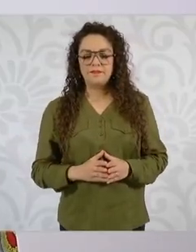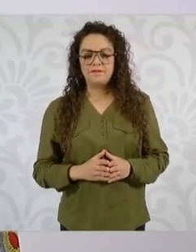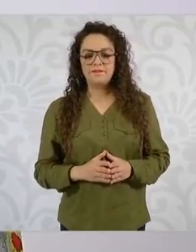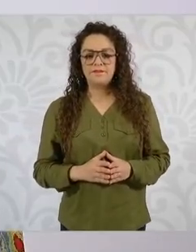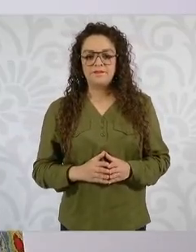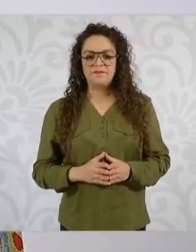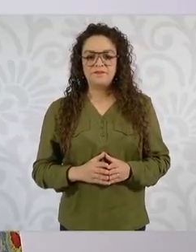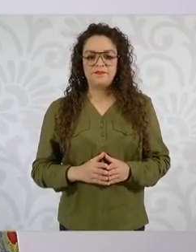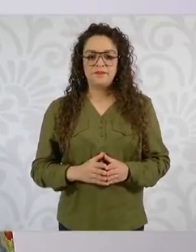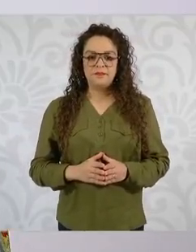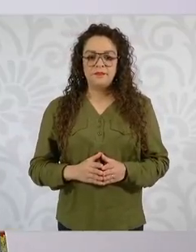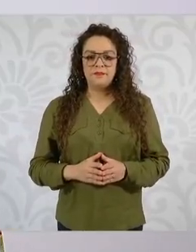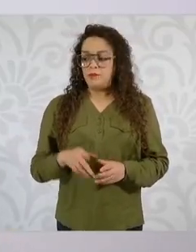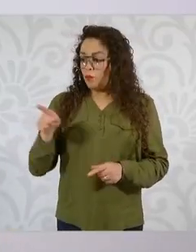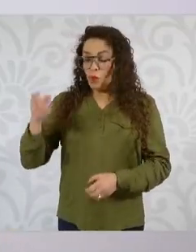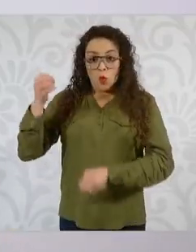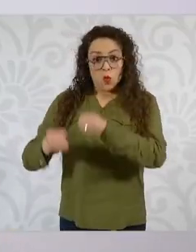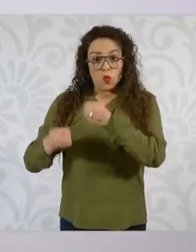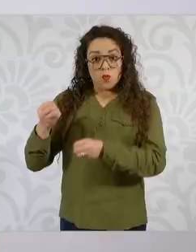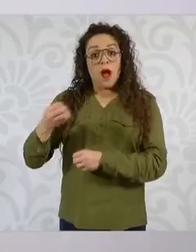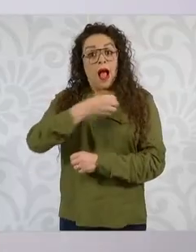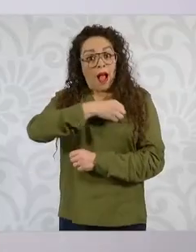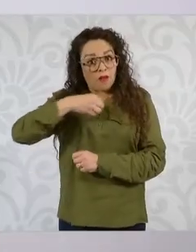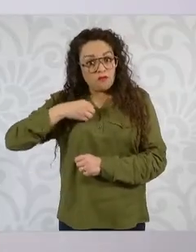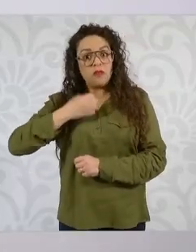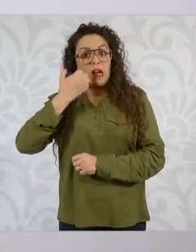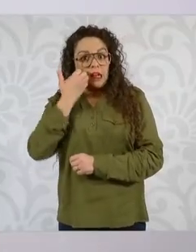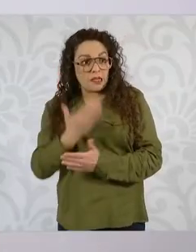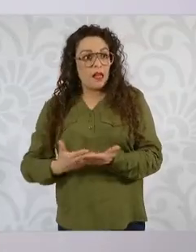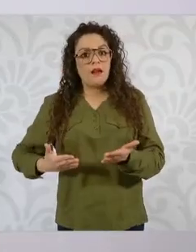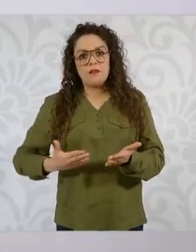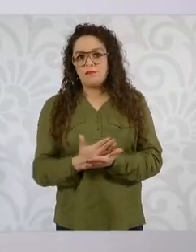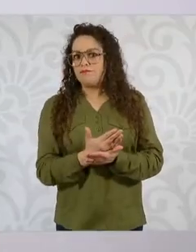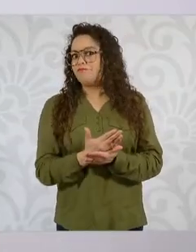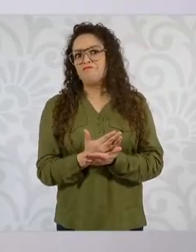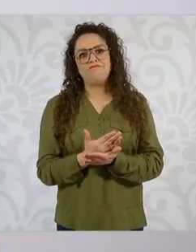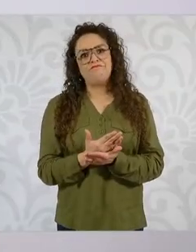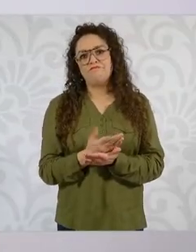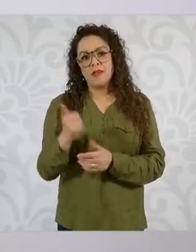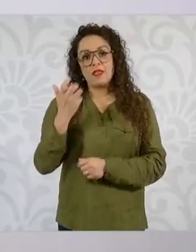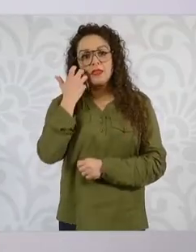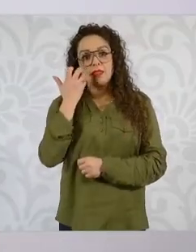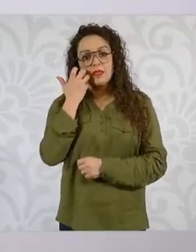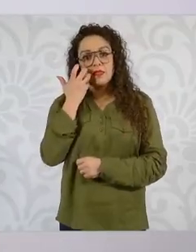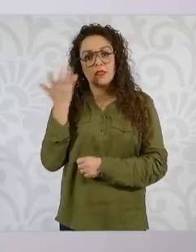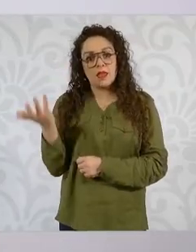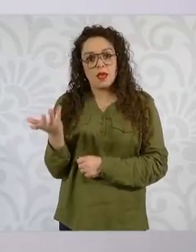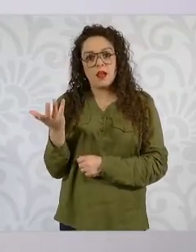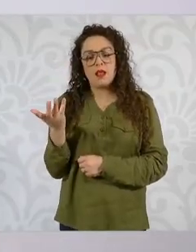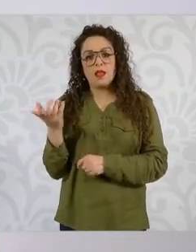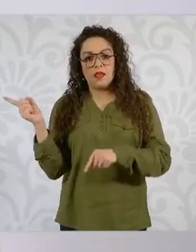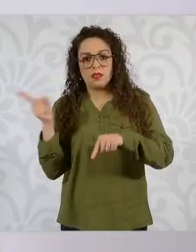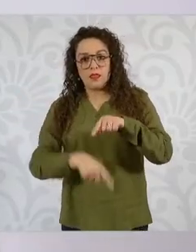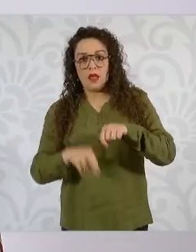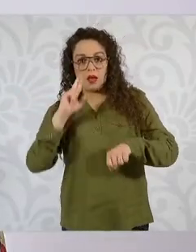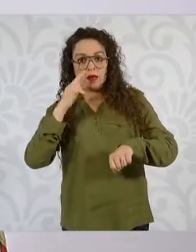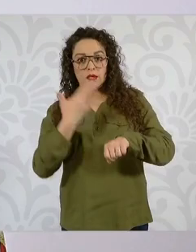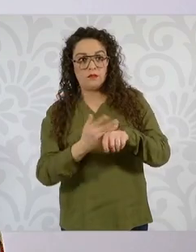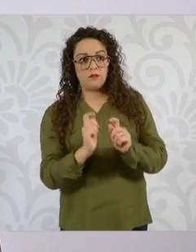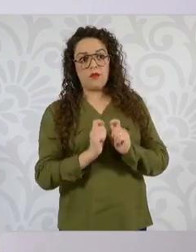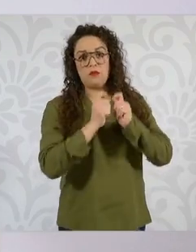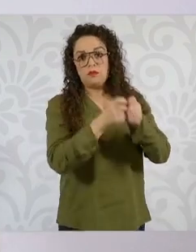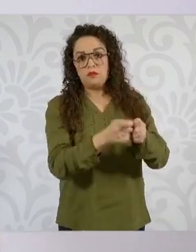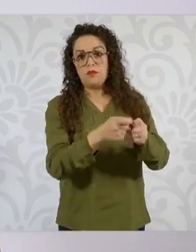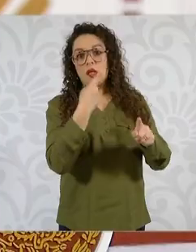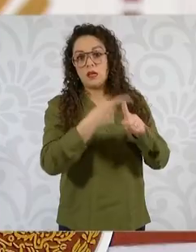estos jueces usurpa atribuciones que le fueron conferidas al poder reformador, que es la